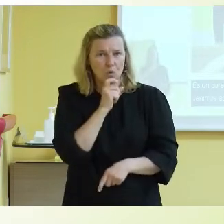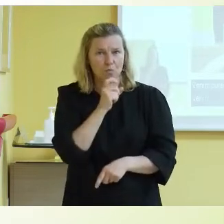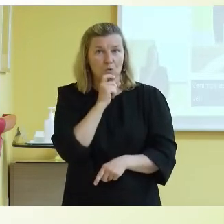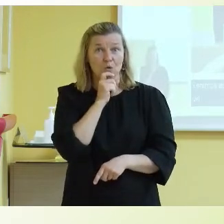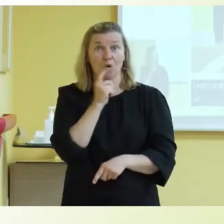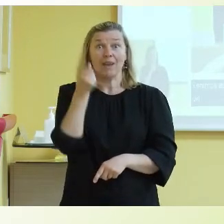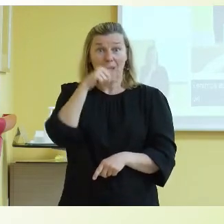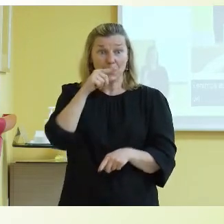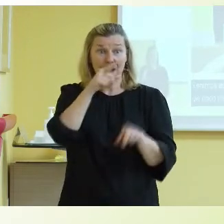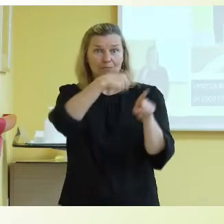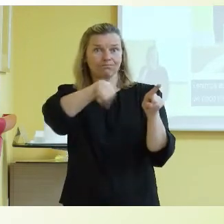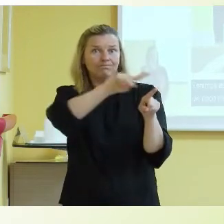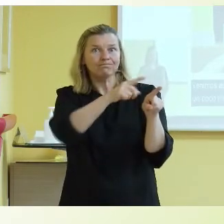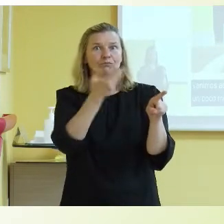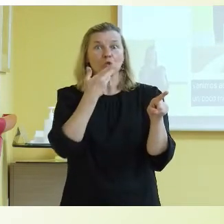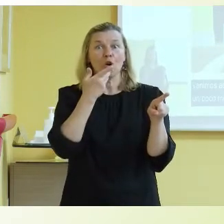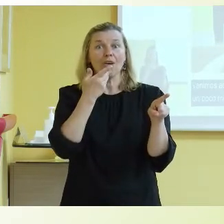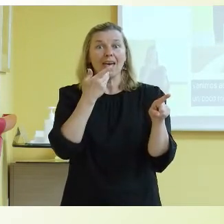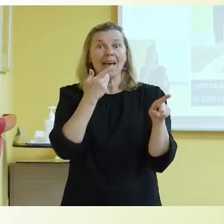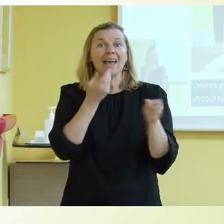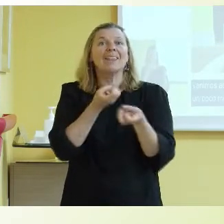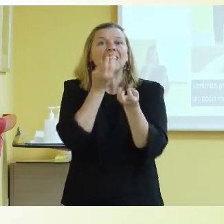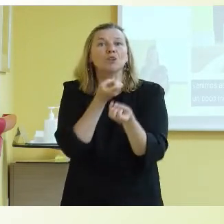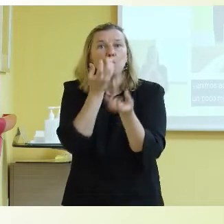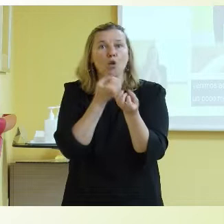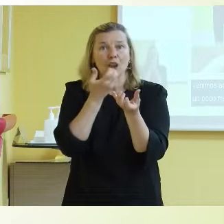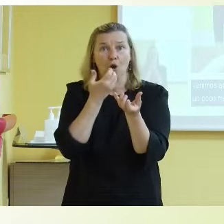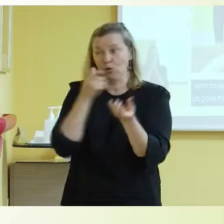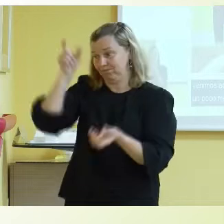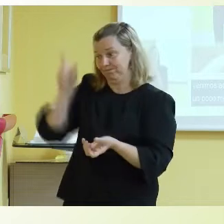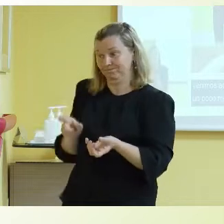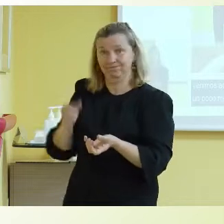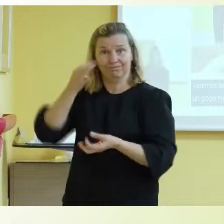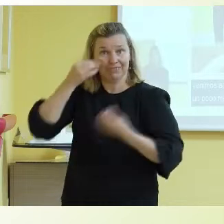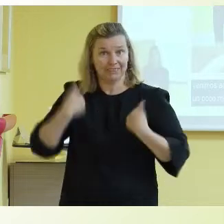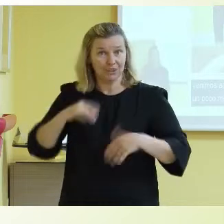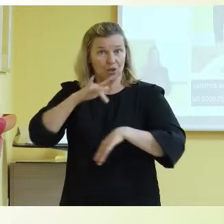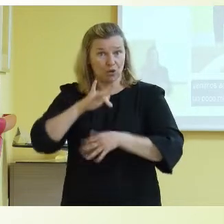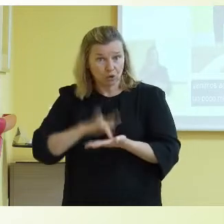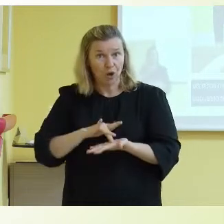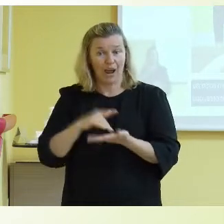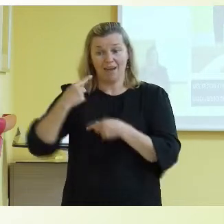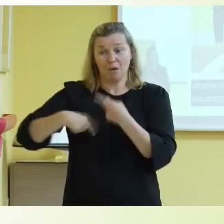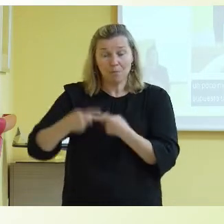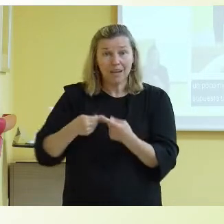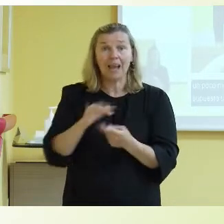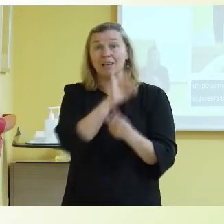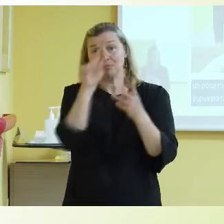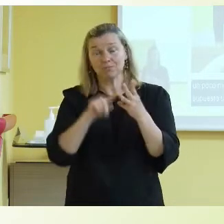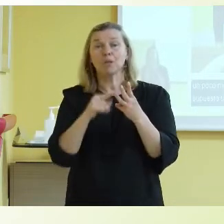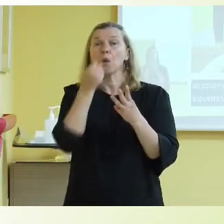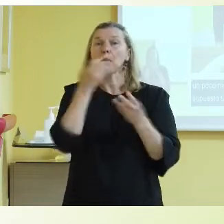que conozcáis testimonios de los propios afectados, de las propias familias, y también buenas prácticas que se están